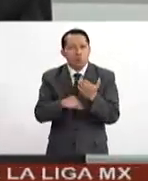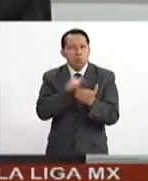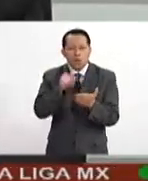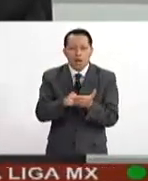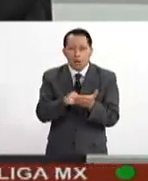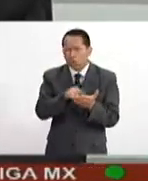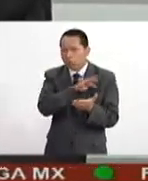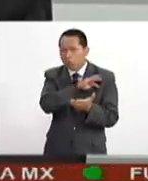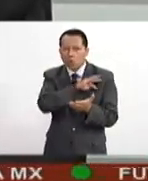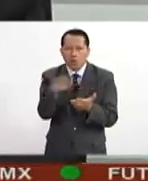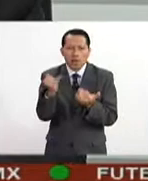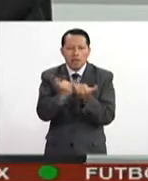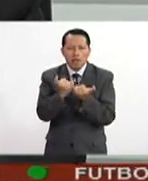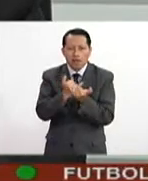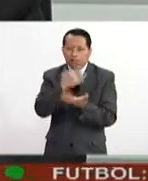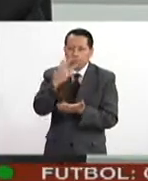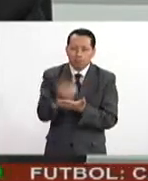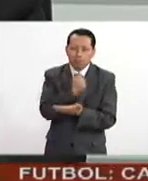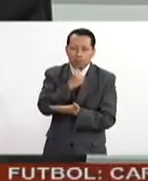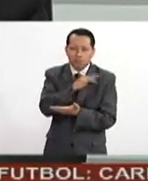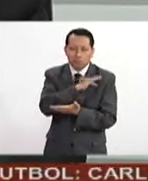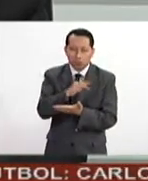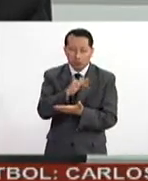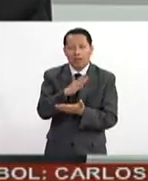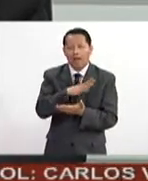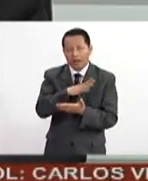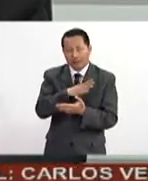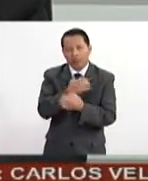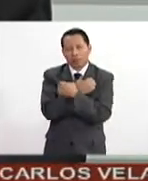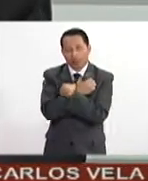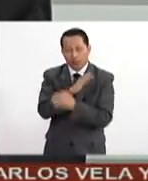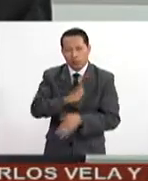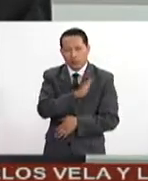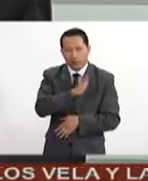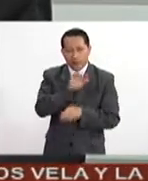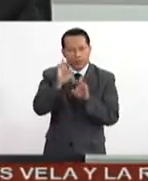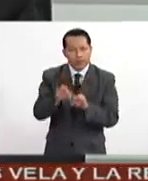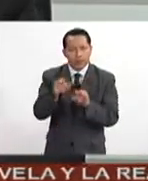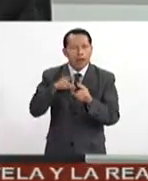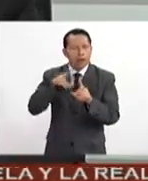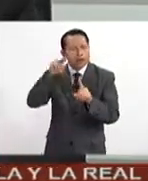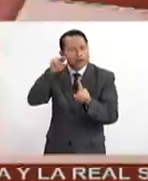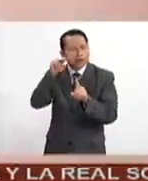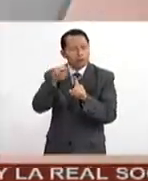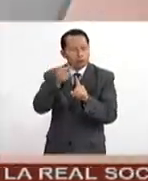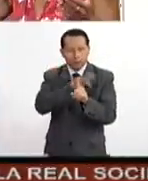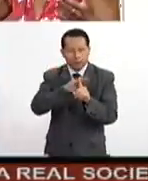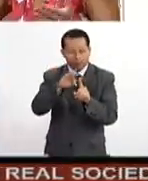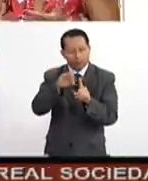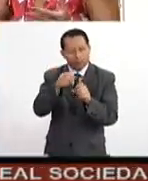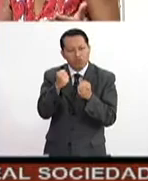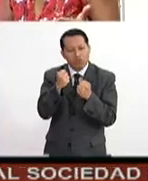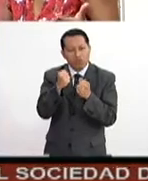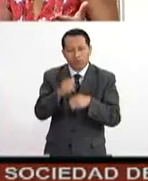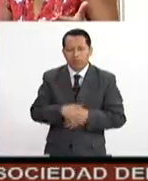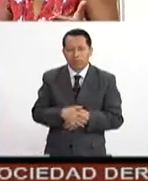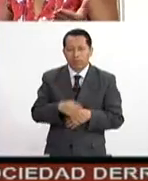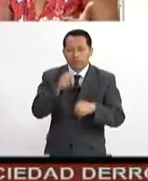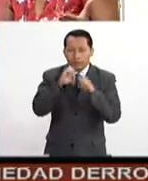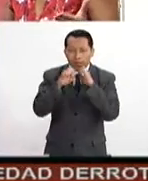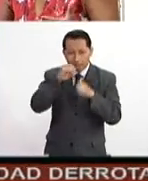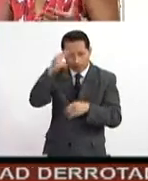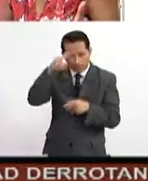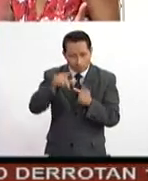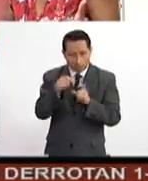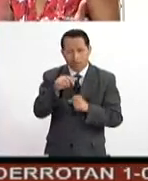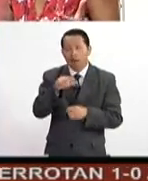triunfar, depende de una educación de calidad. Y por eso, sí, la altura de miras es muy alto. En entrevista para México al